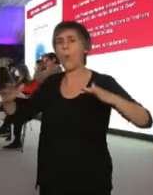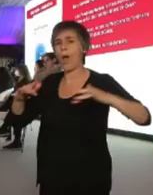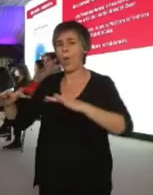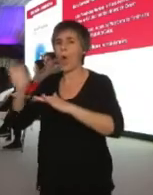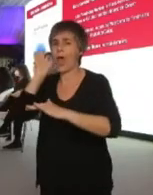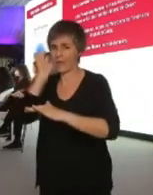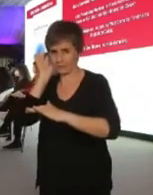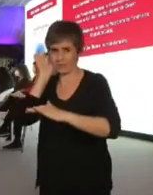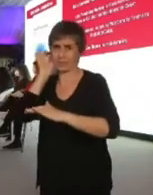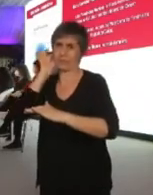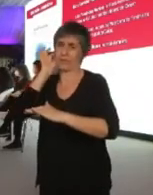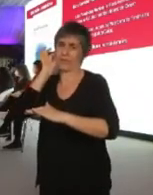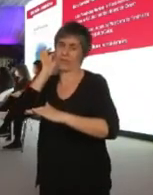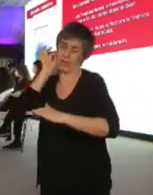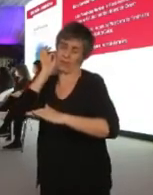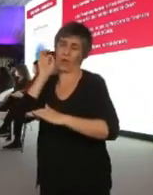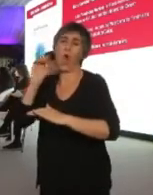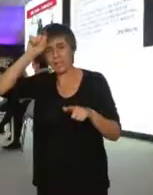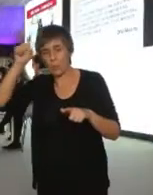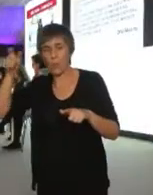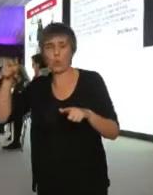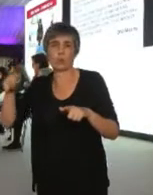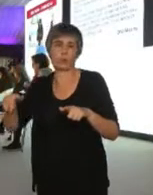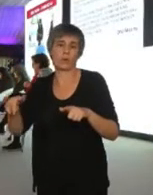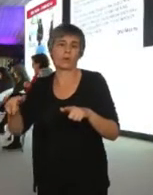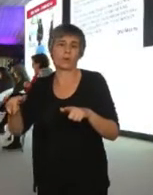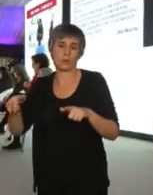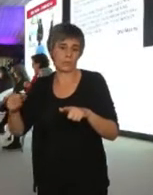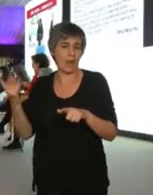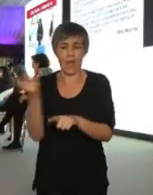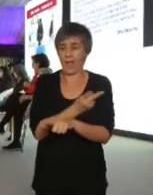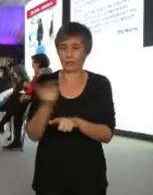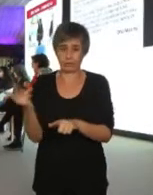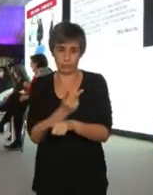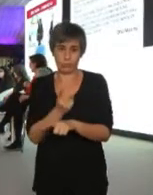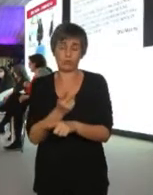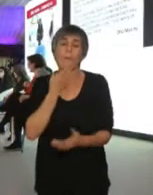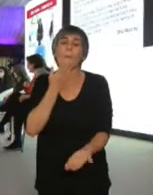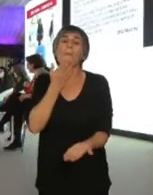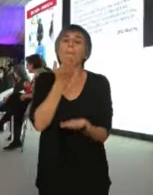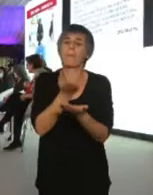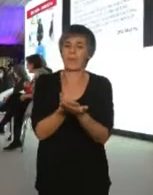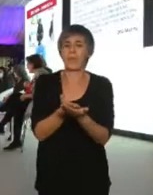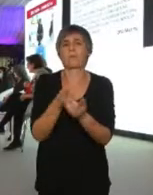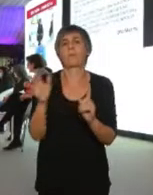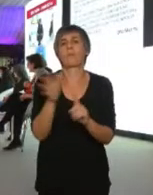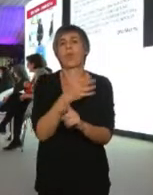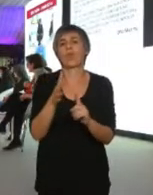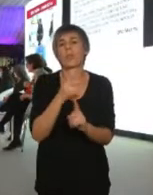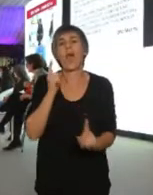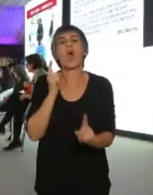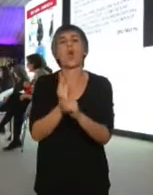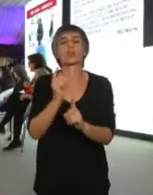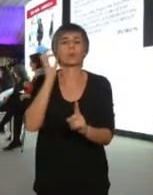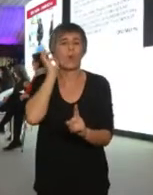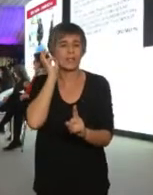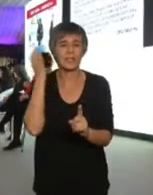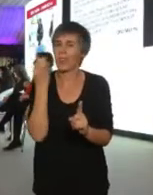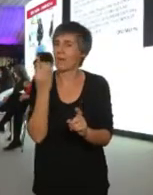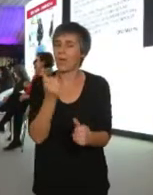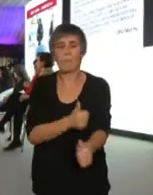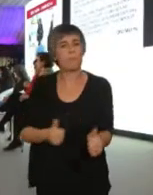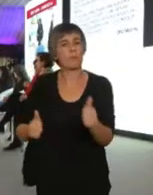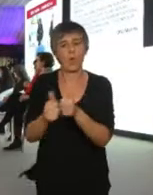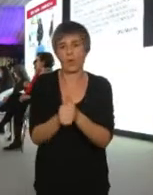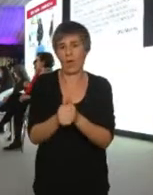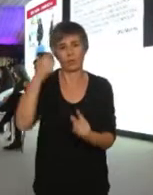Diputación, abanderada sempre nesta loita. Pedimos que la violencia contra las mujeres sea una prioridad política para los gobiernos y pensamos que en